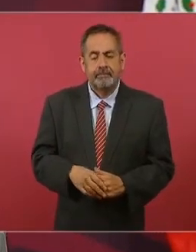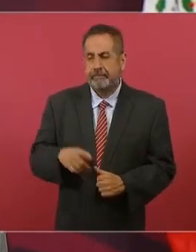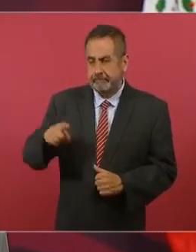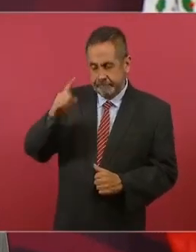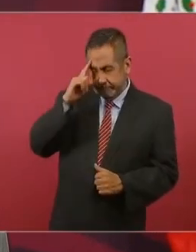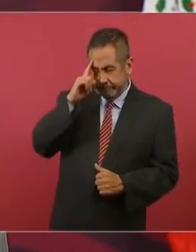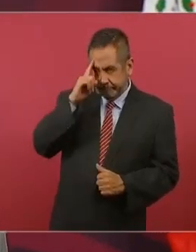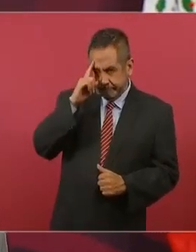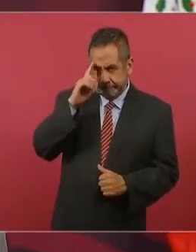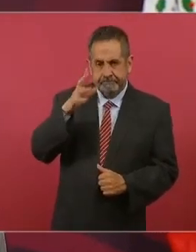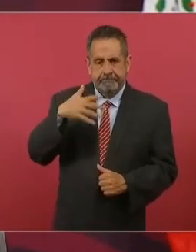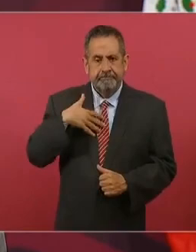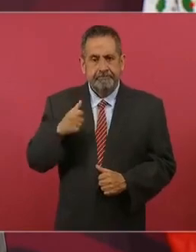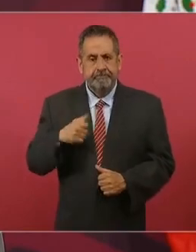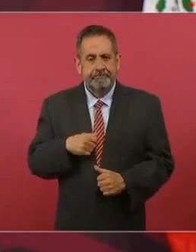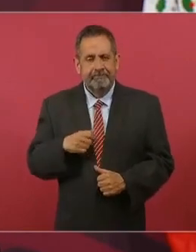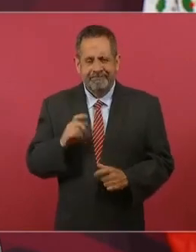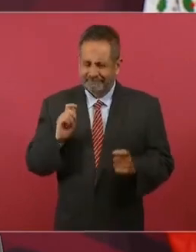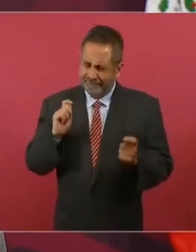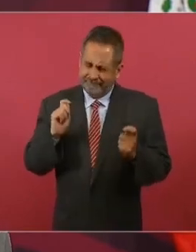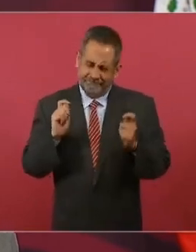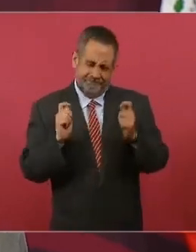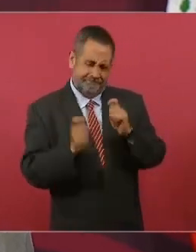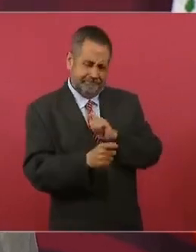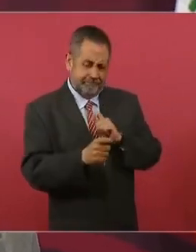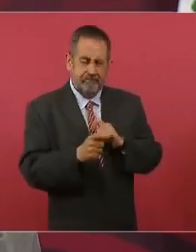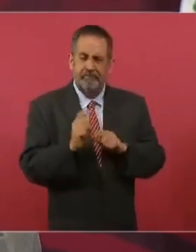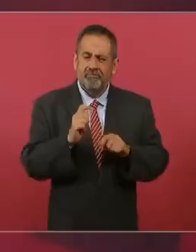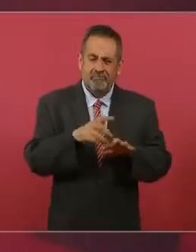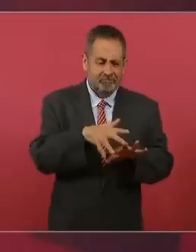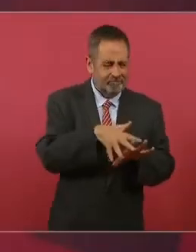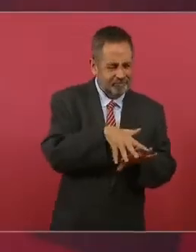entendiendo que la palabra radical viene de raíz,